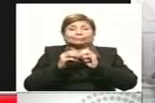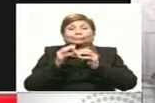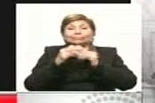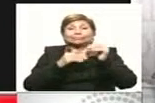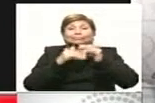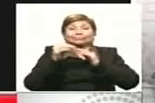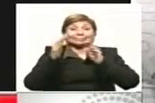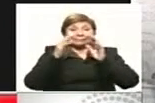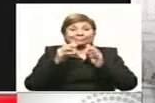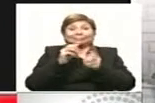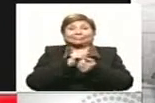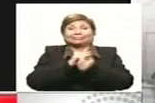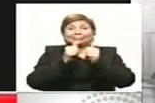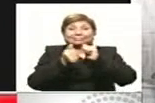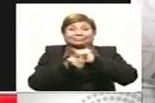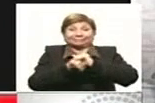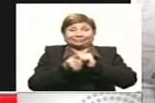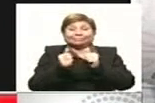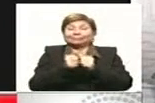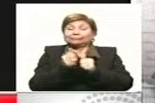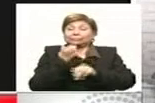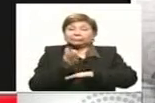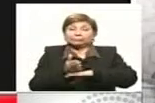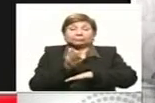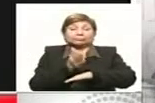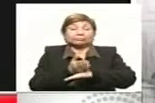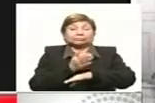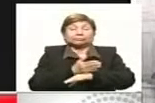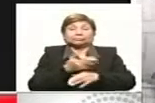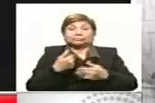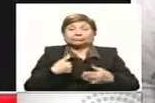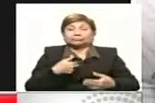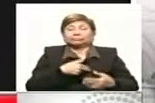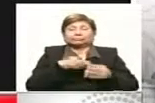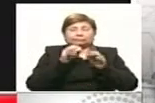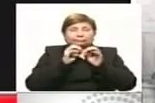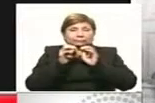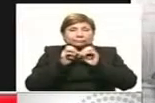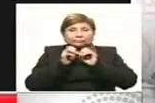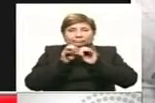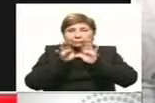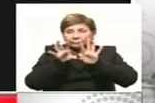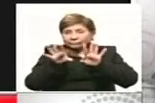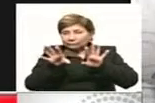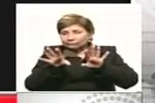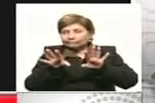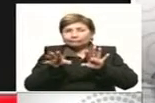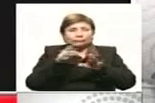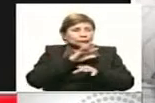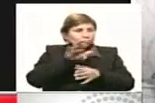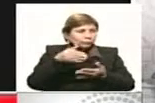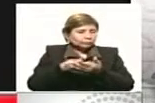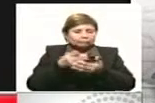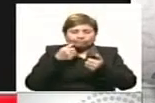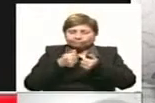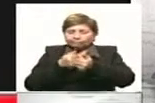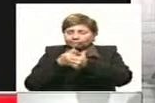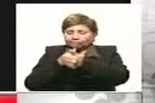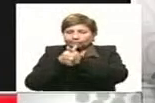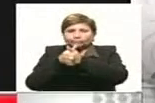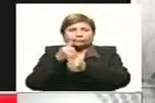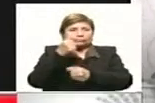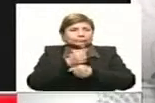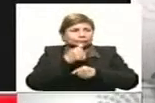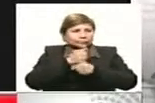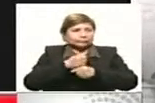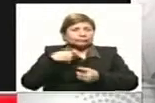esos son los avances que ustedes puedan tener, ¿no? Lo que tenemos que tener claro es que todos tenemos que seguir trabajando para que las obras